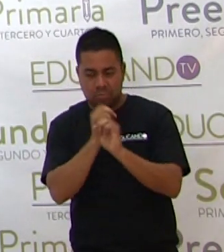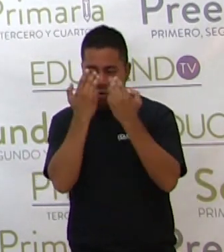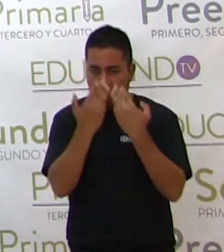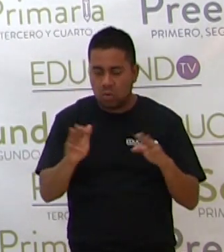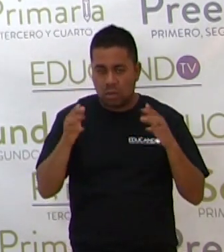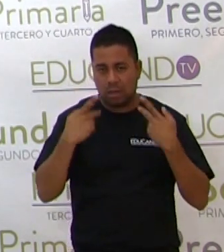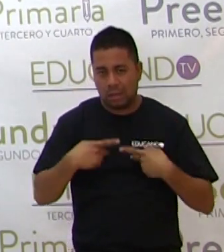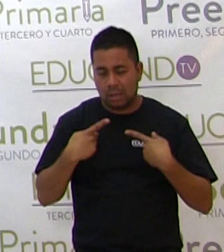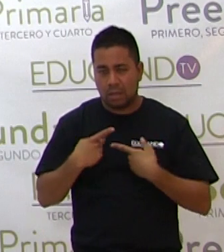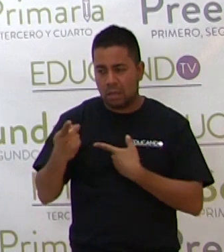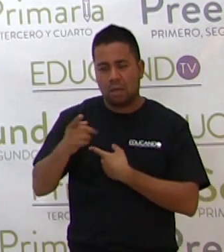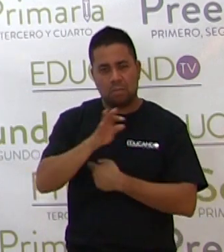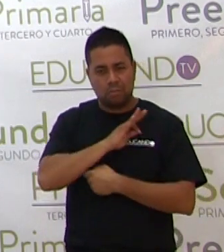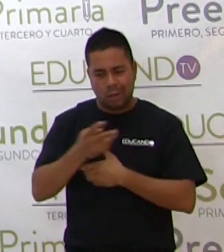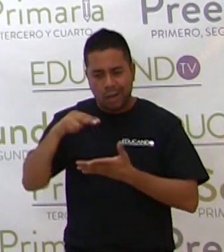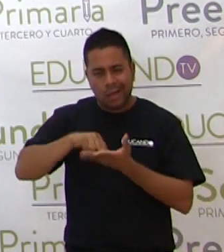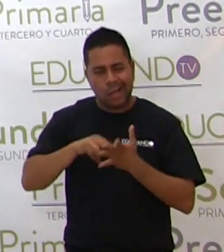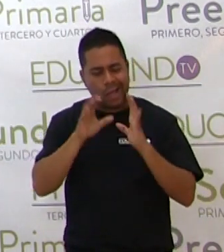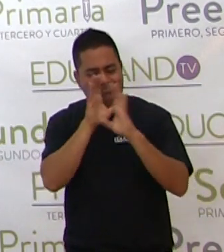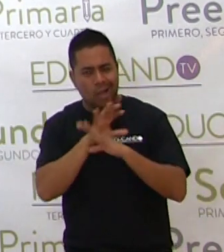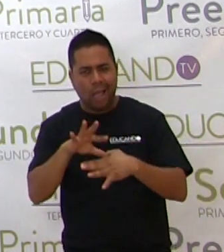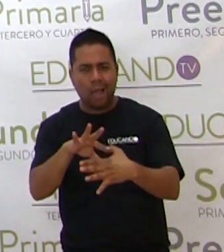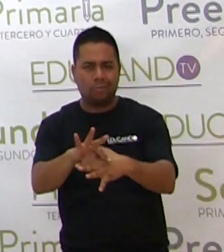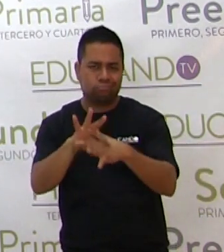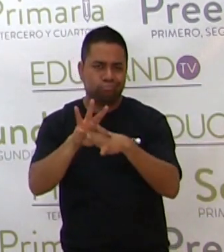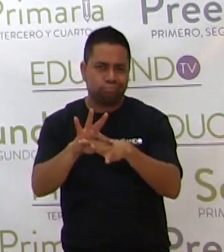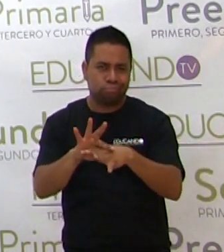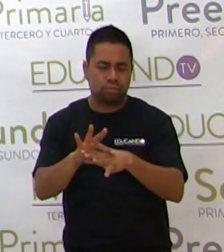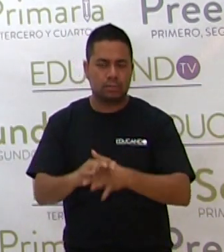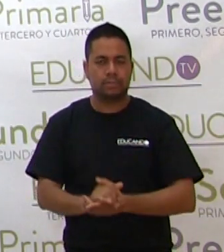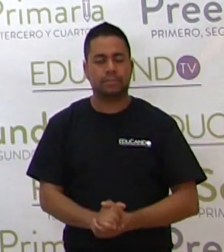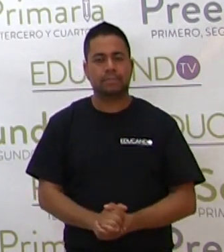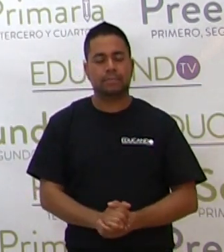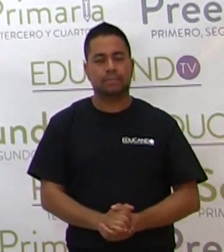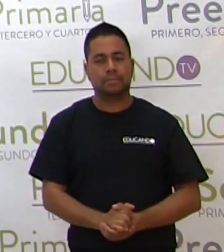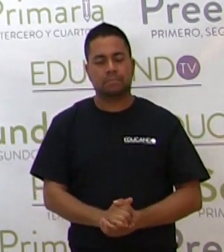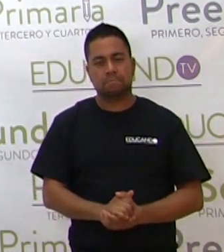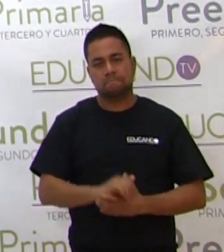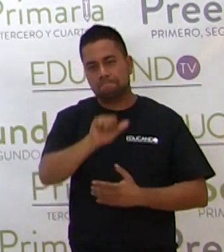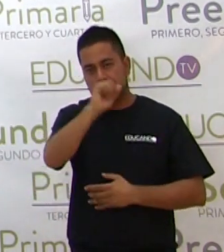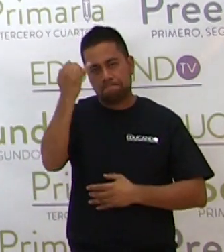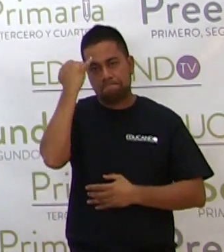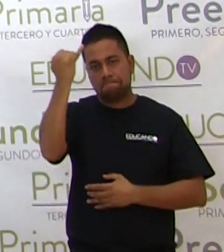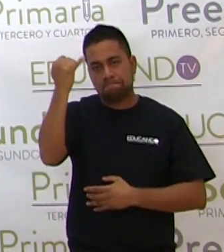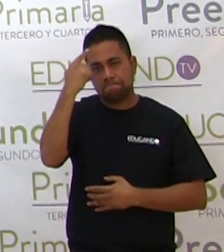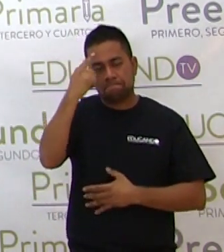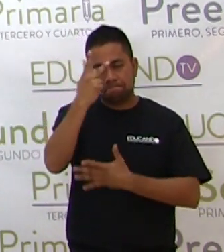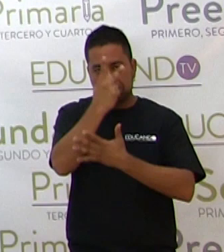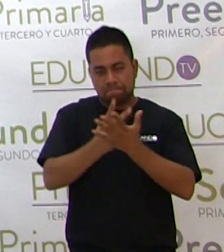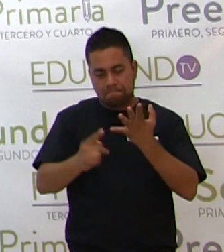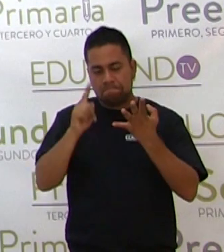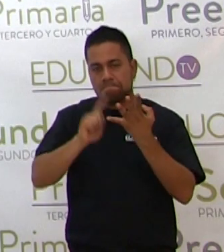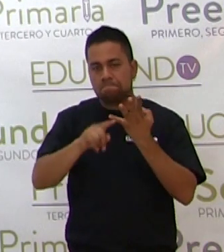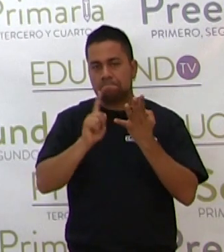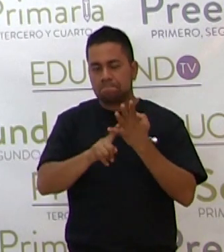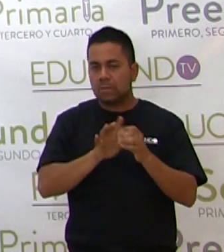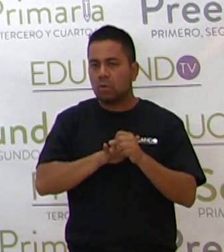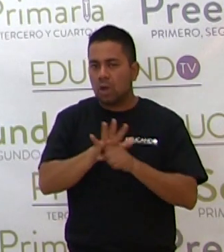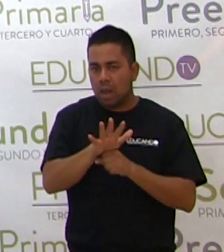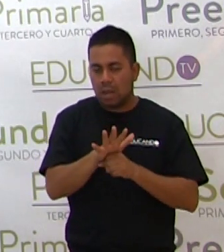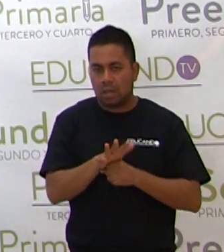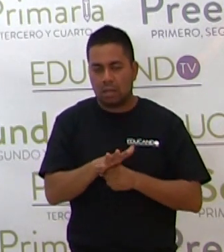pueden actuar en vivo otra otra idea de un programa radial sería